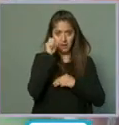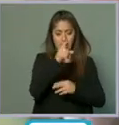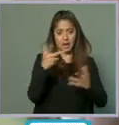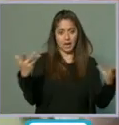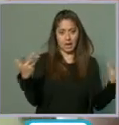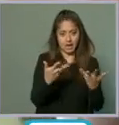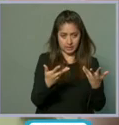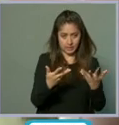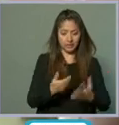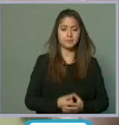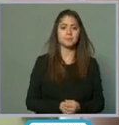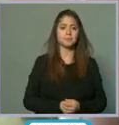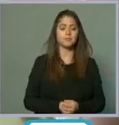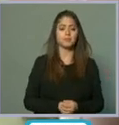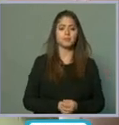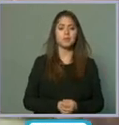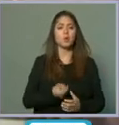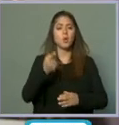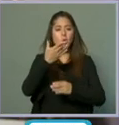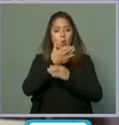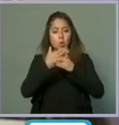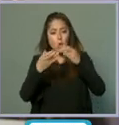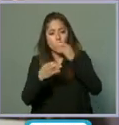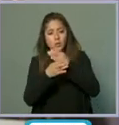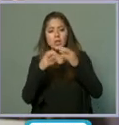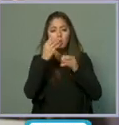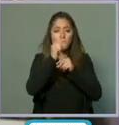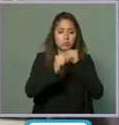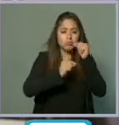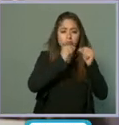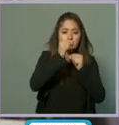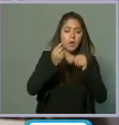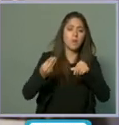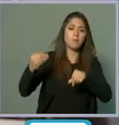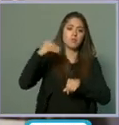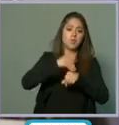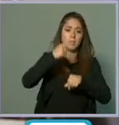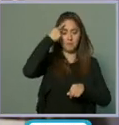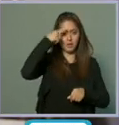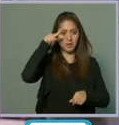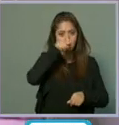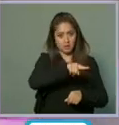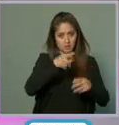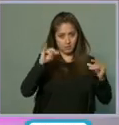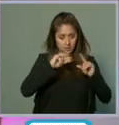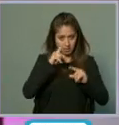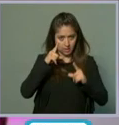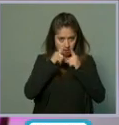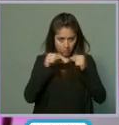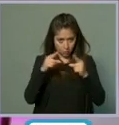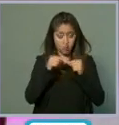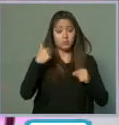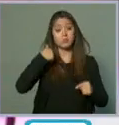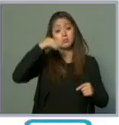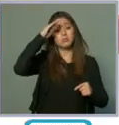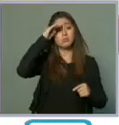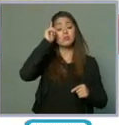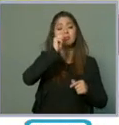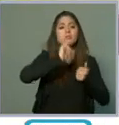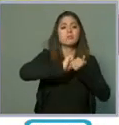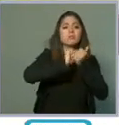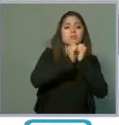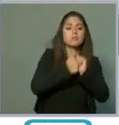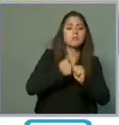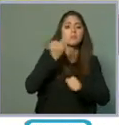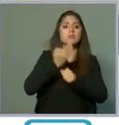Entonces, muchas cositas, pequeñas cosas que tienen que ver, ¿no? Yo creo que esta es una situación que ahorita se está viviendo